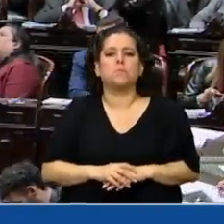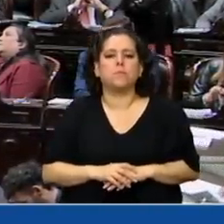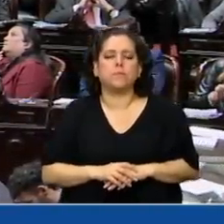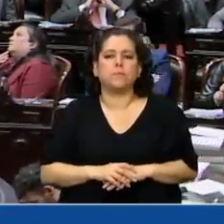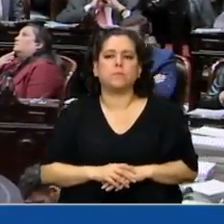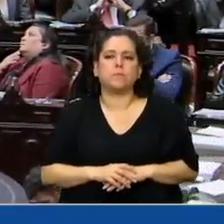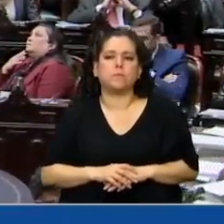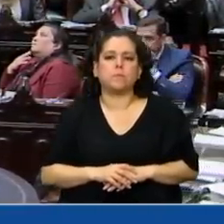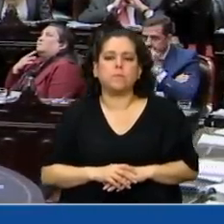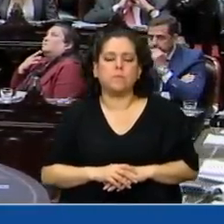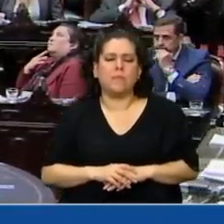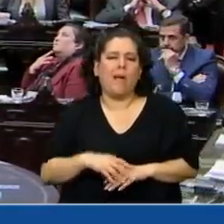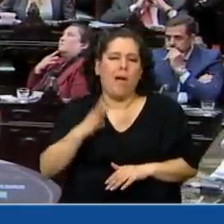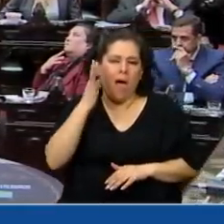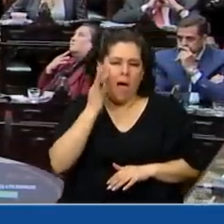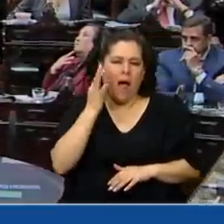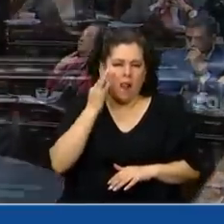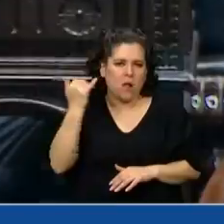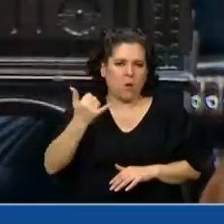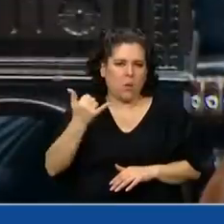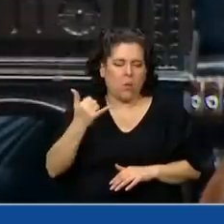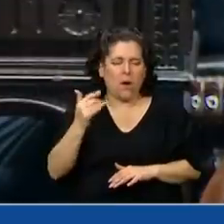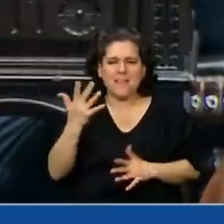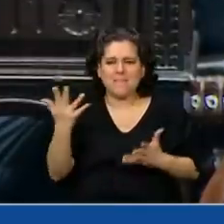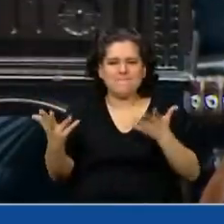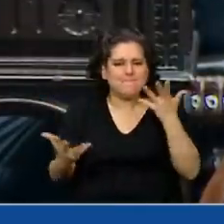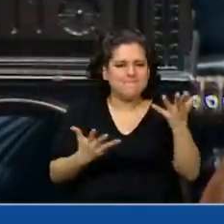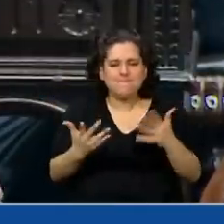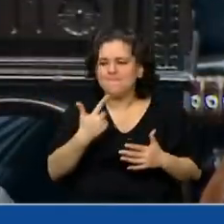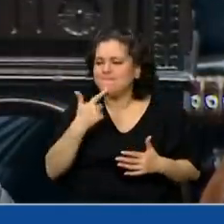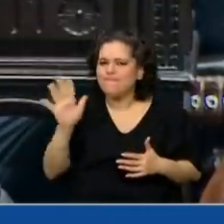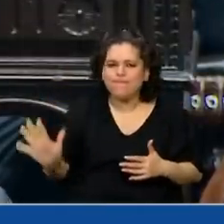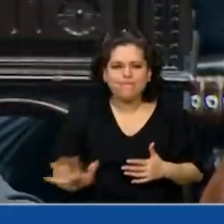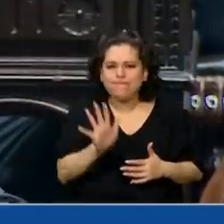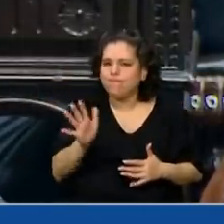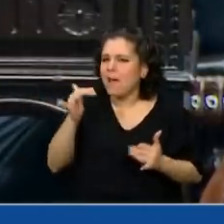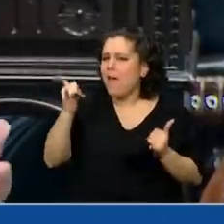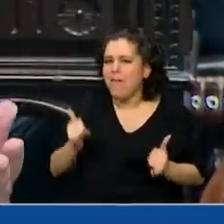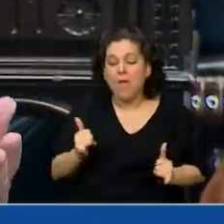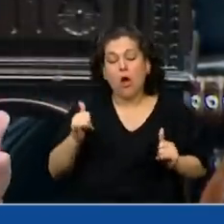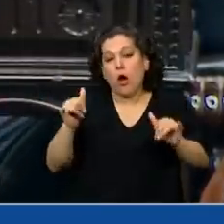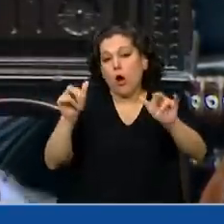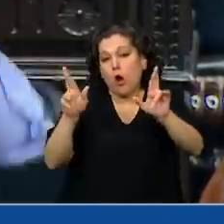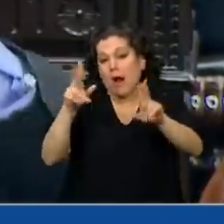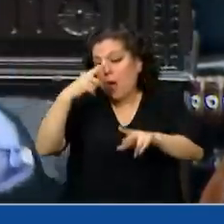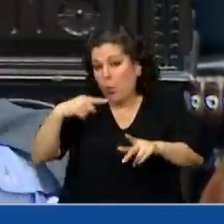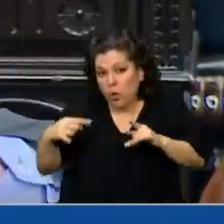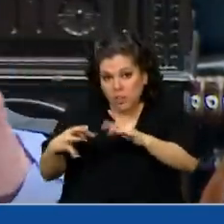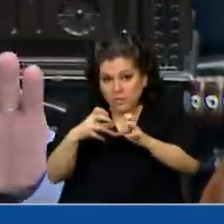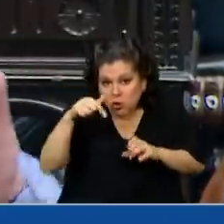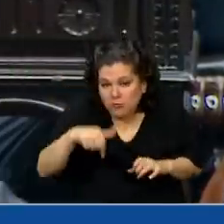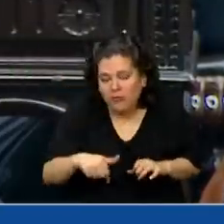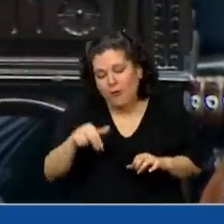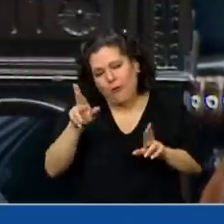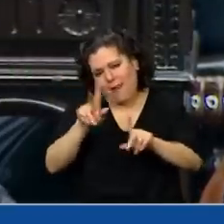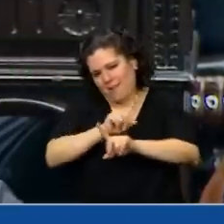Hay algo que no cierra. Miren, ojalá esta no sea la última sesión. Lo que único que